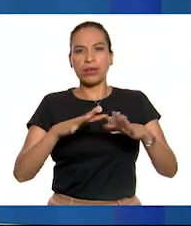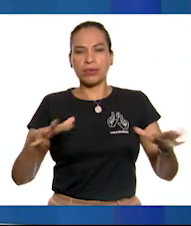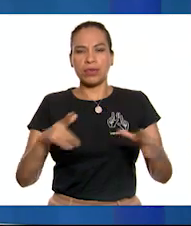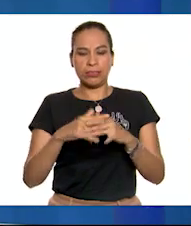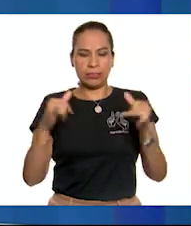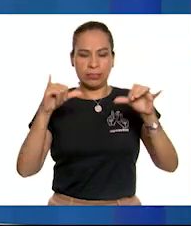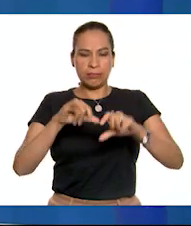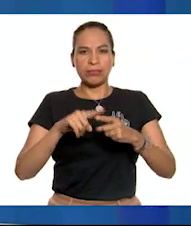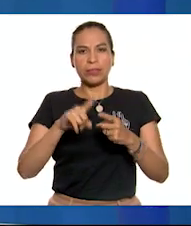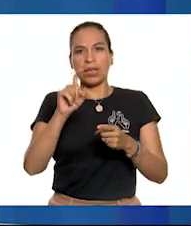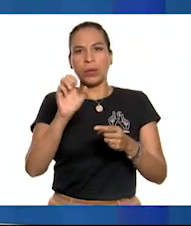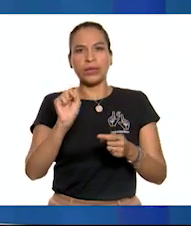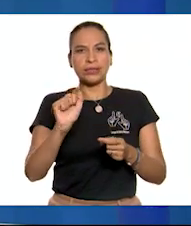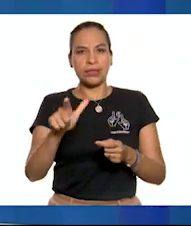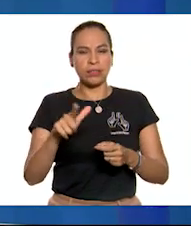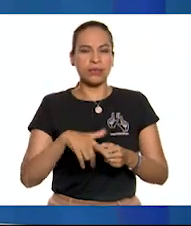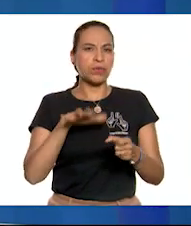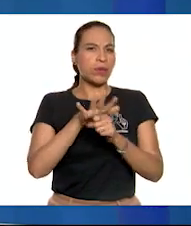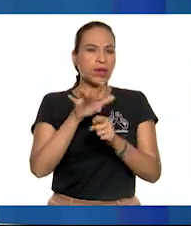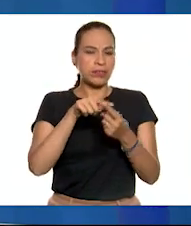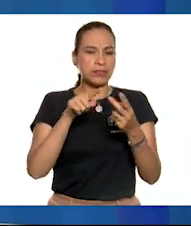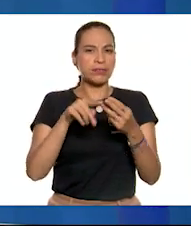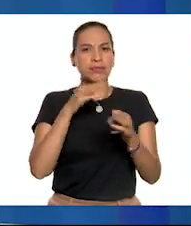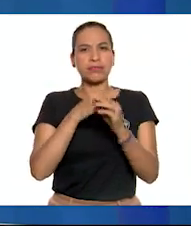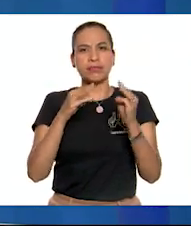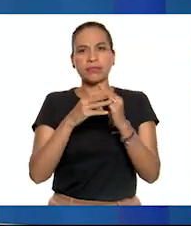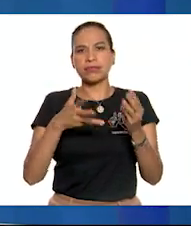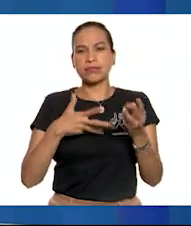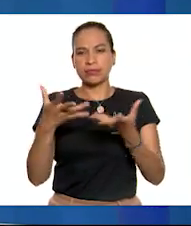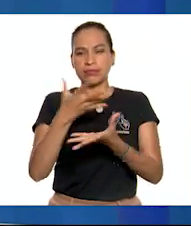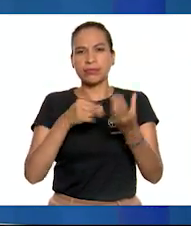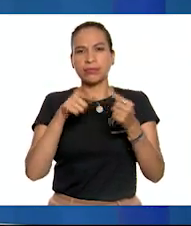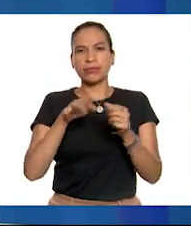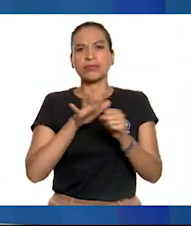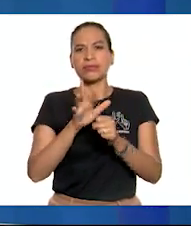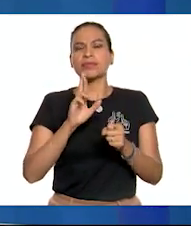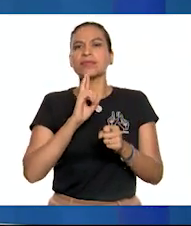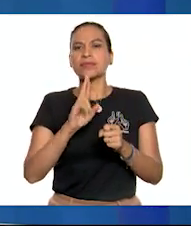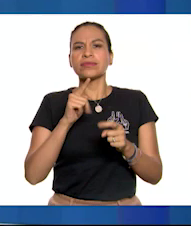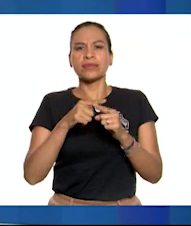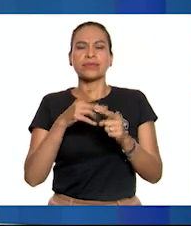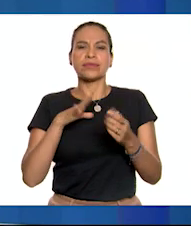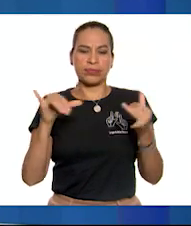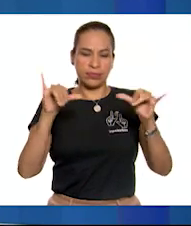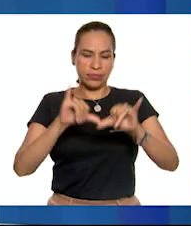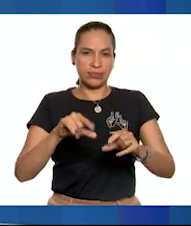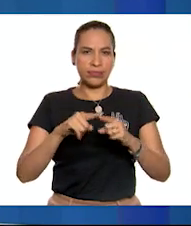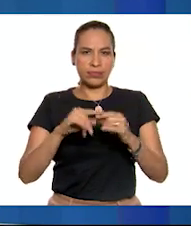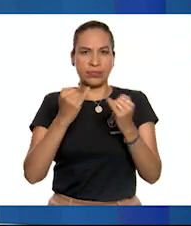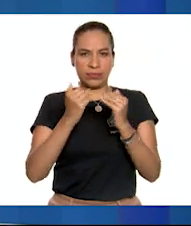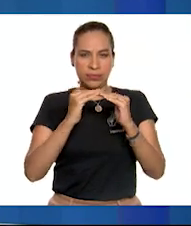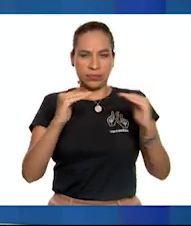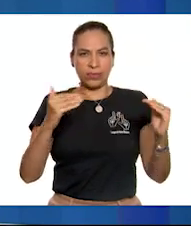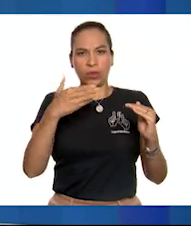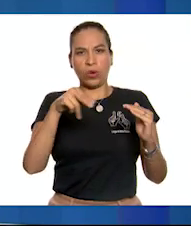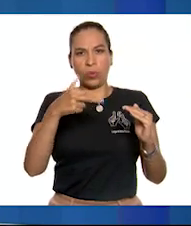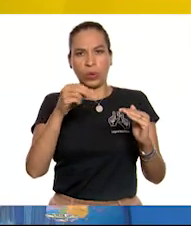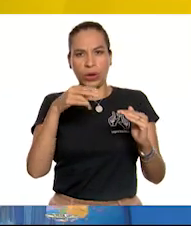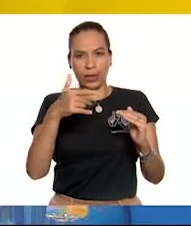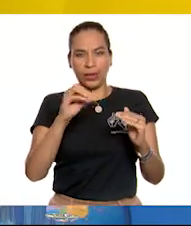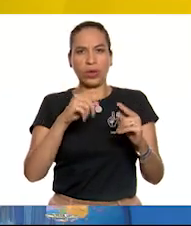una mezcla de agua y sal. Cualquier material que combinamos da como resultado una mezcla, que puede ser homogénea o